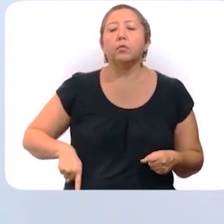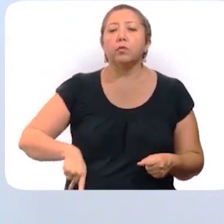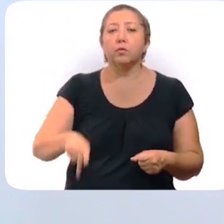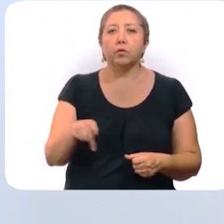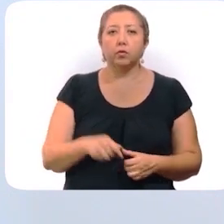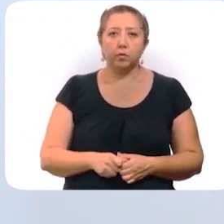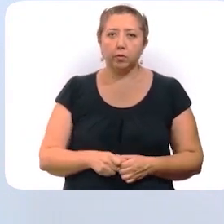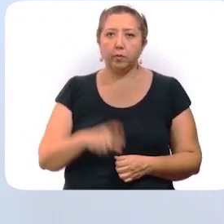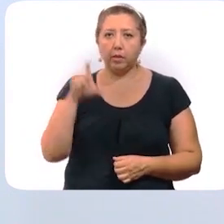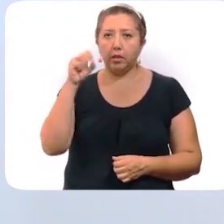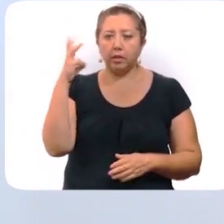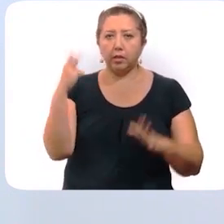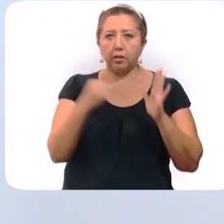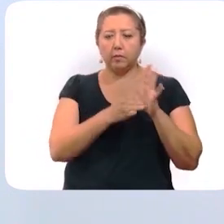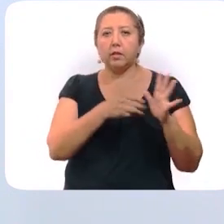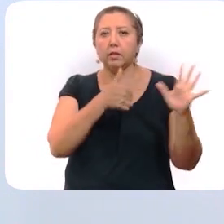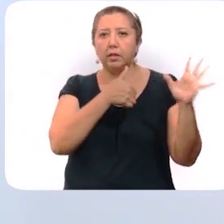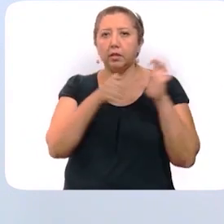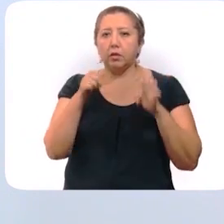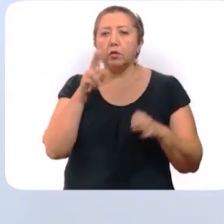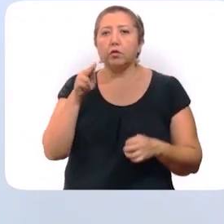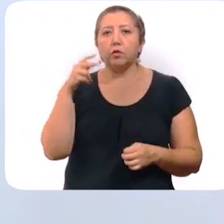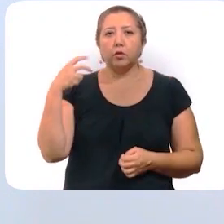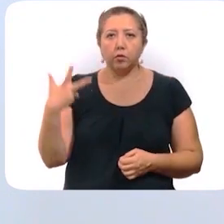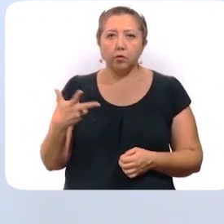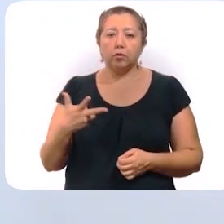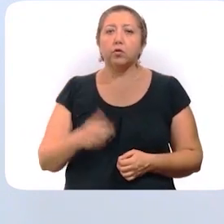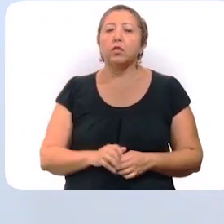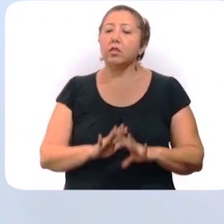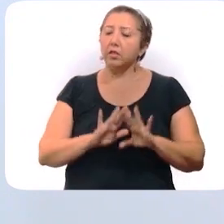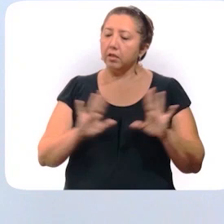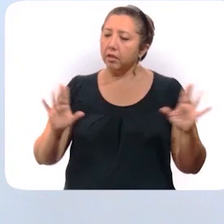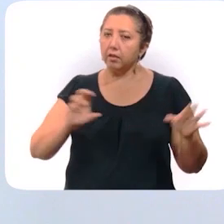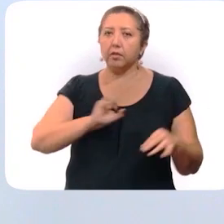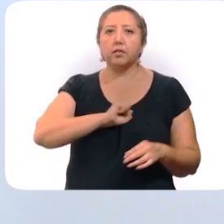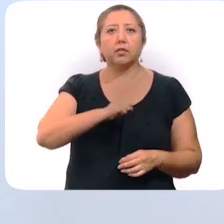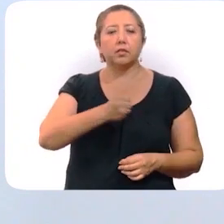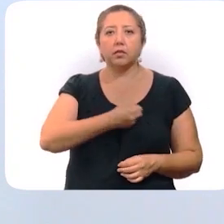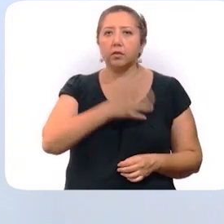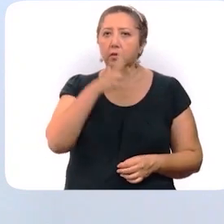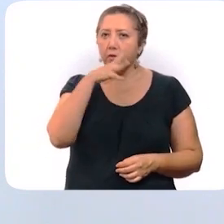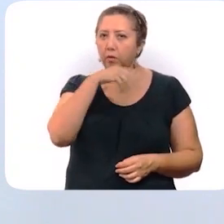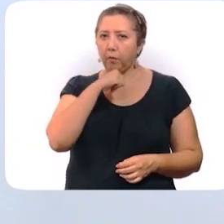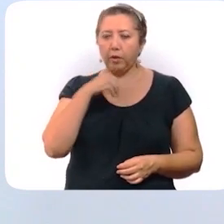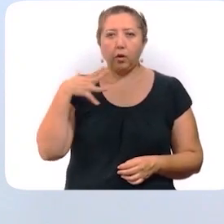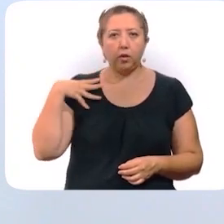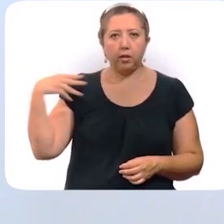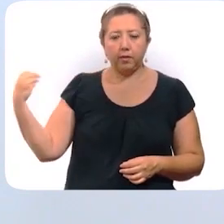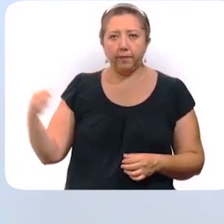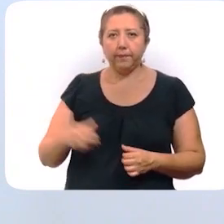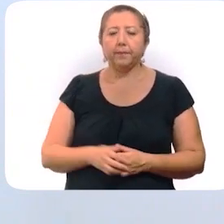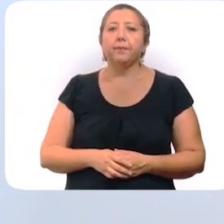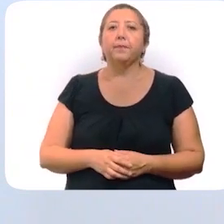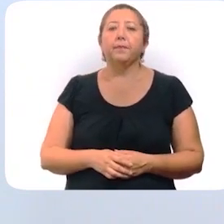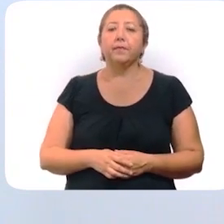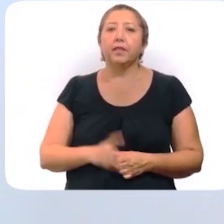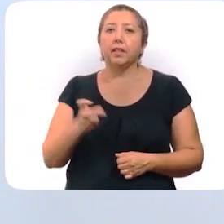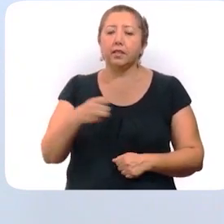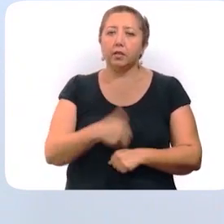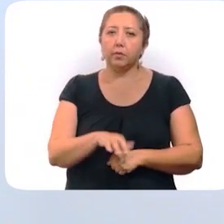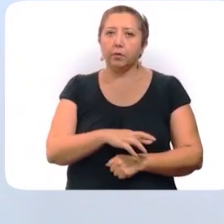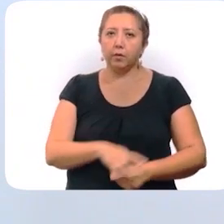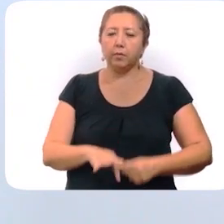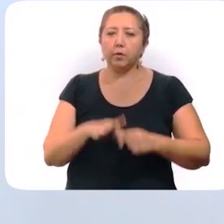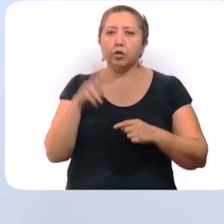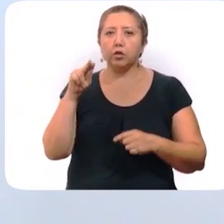públicos 23 mil 688 pacientes ya se recuperaron no presentan síntomas ni pueden contagiar esta